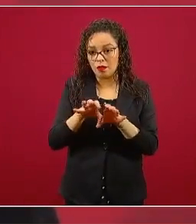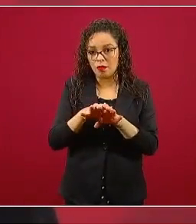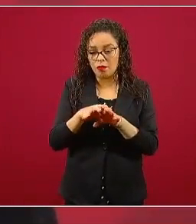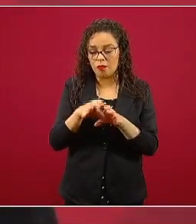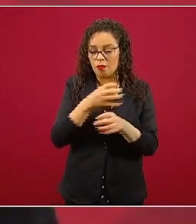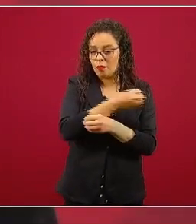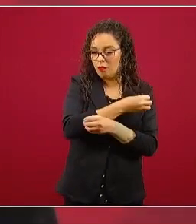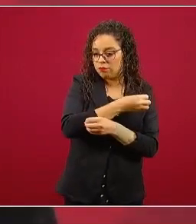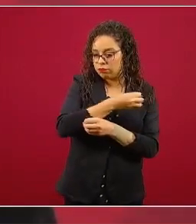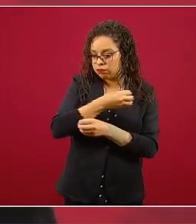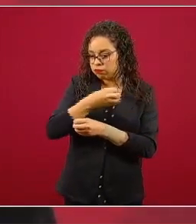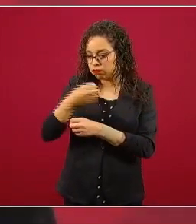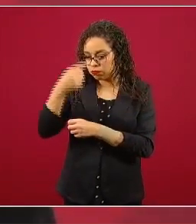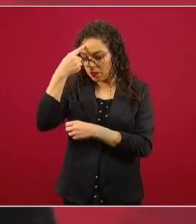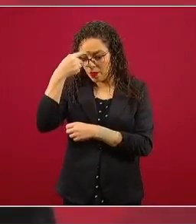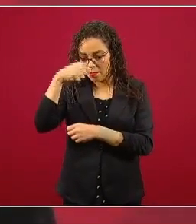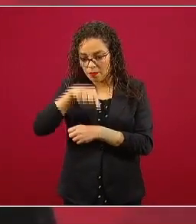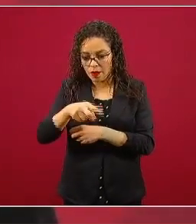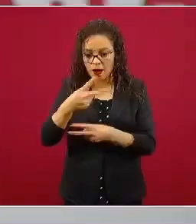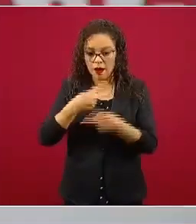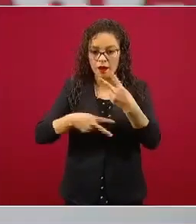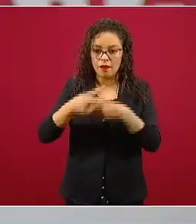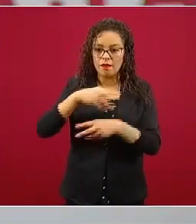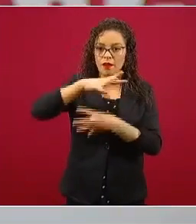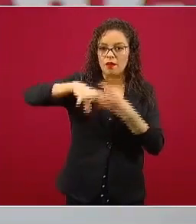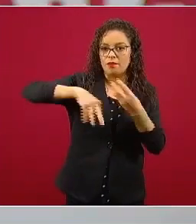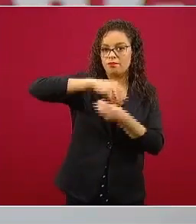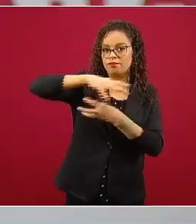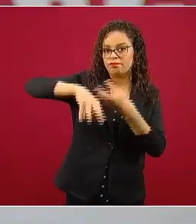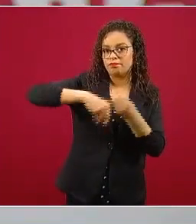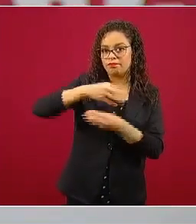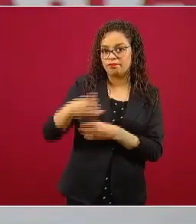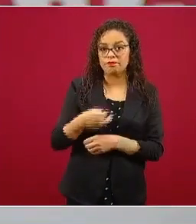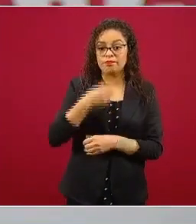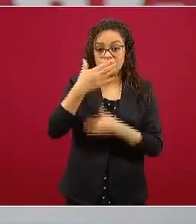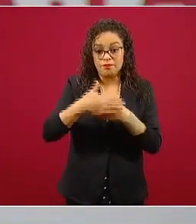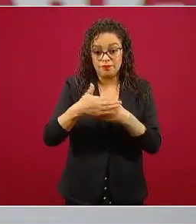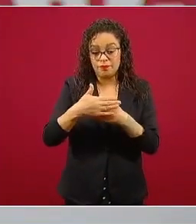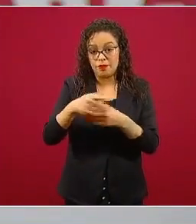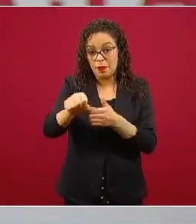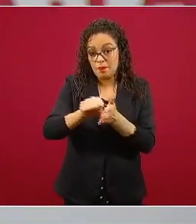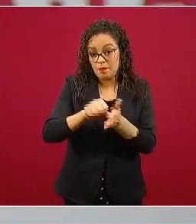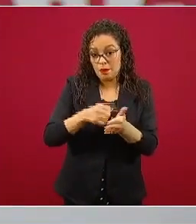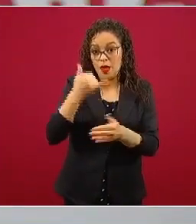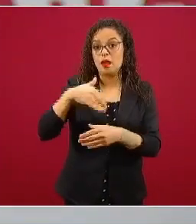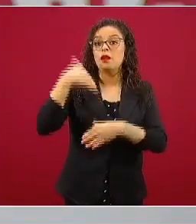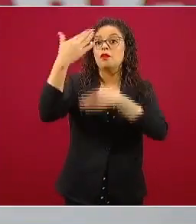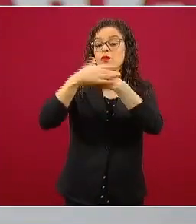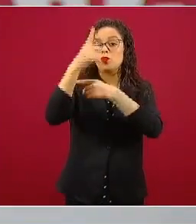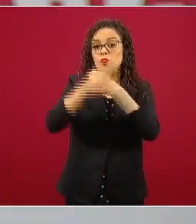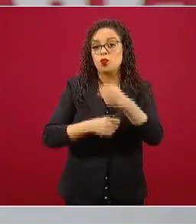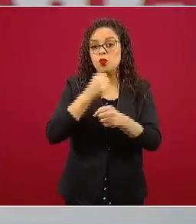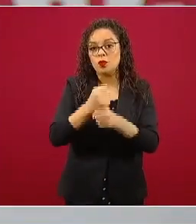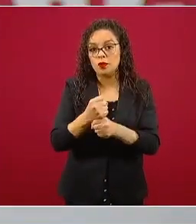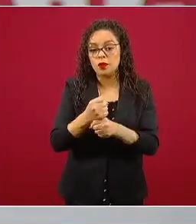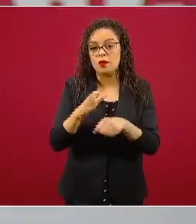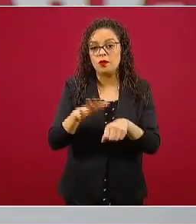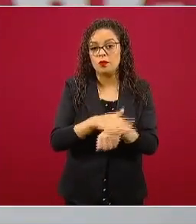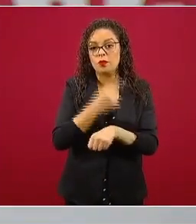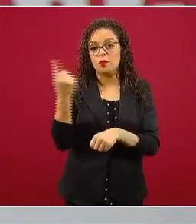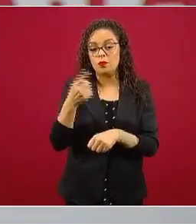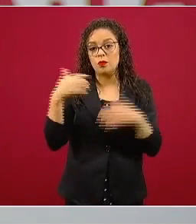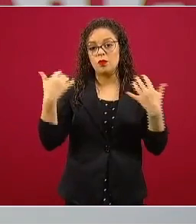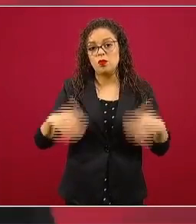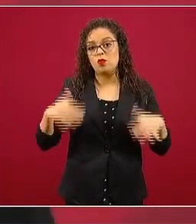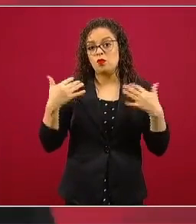económica en los próximos meses y hacia el fin del año y el año entrante, frente al inmenso impacto que tuvo y va a